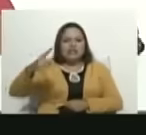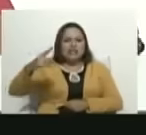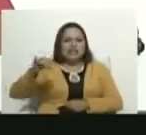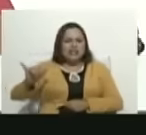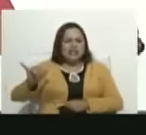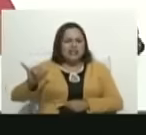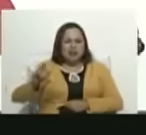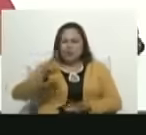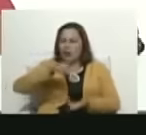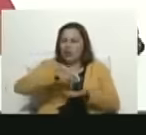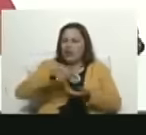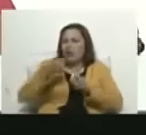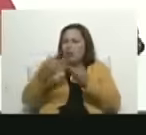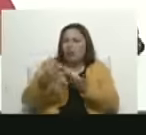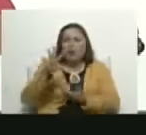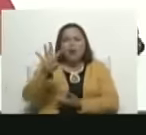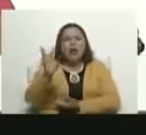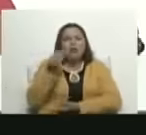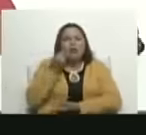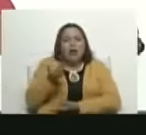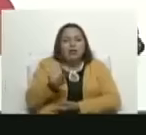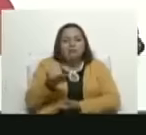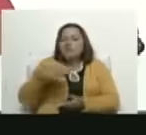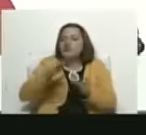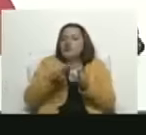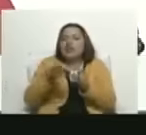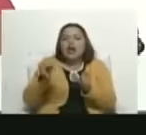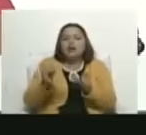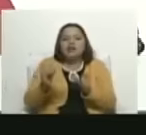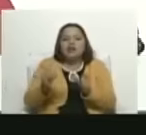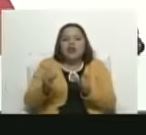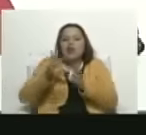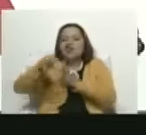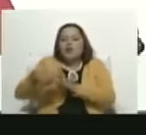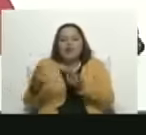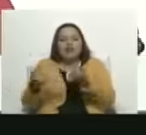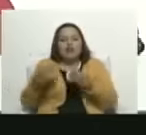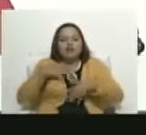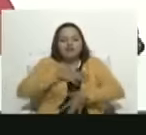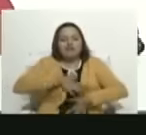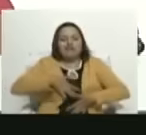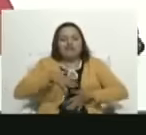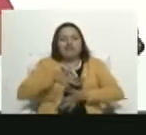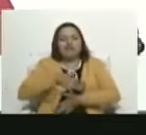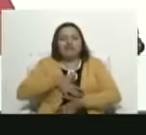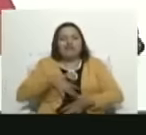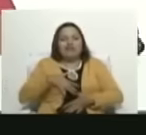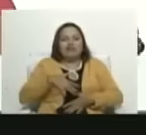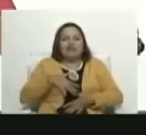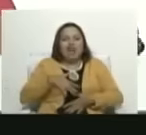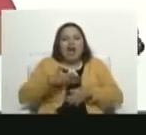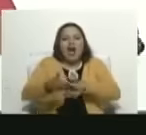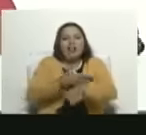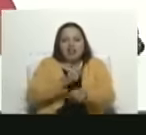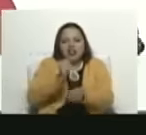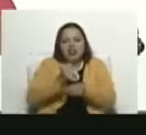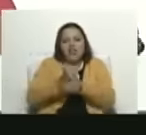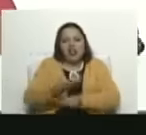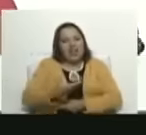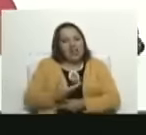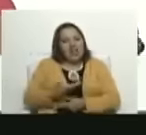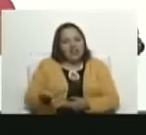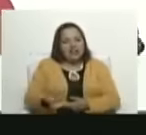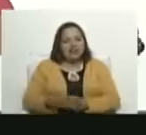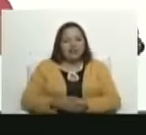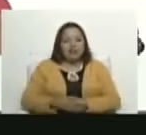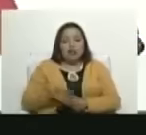¿Y dónde está Smolaski hoy? Disfrutando la plata que se robó mientras fue alcalde.